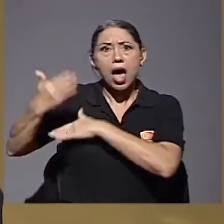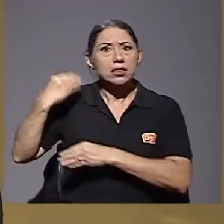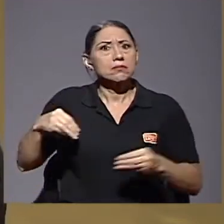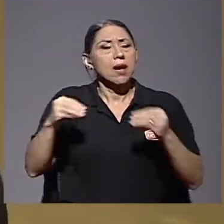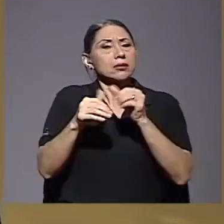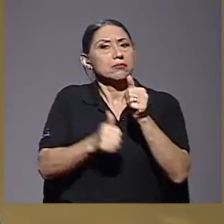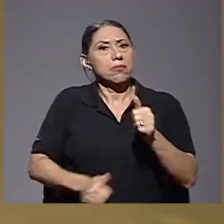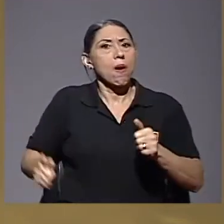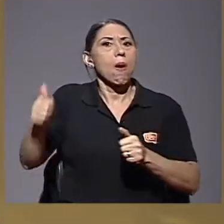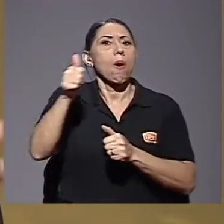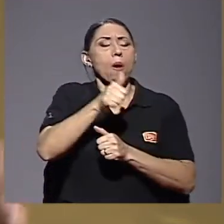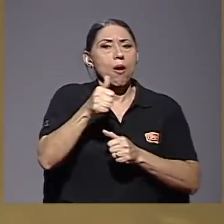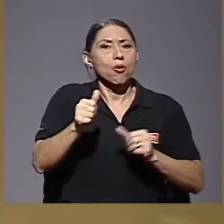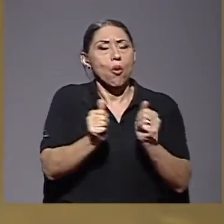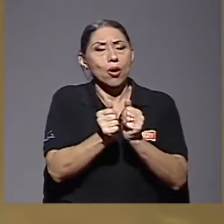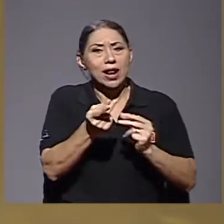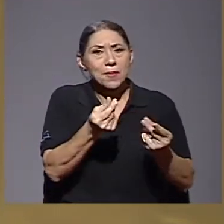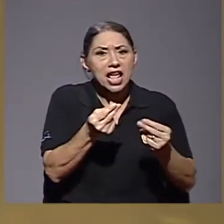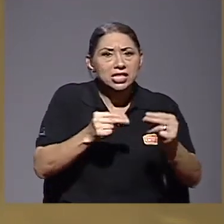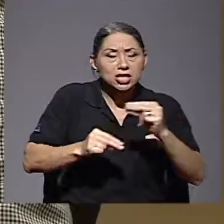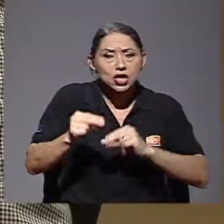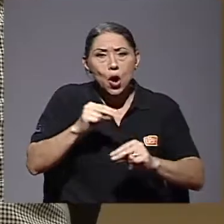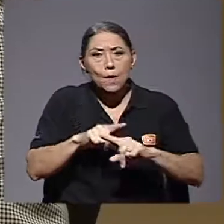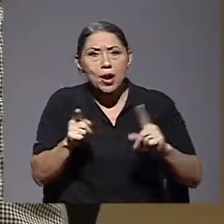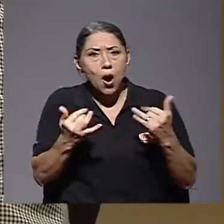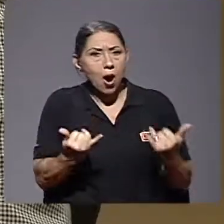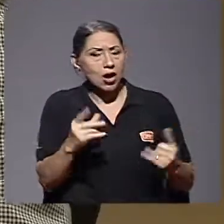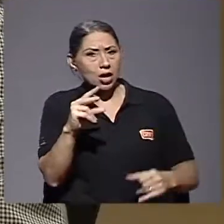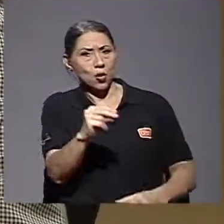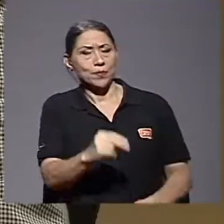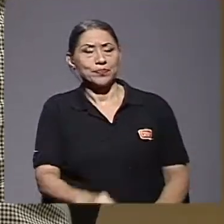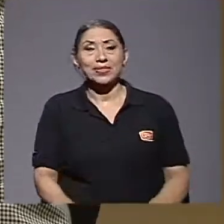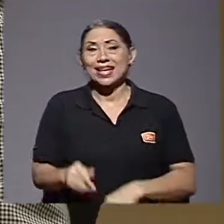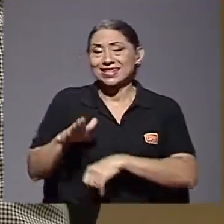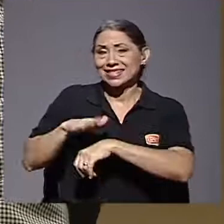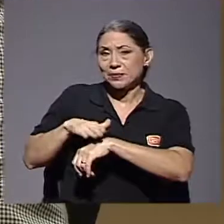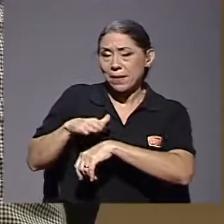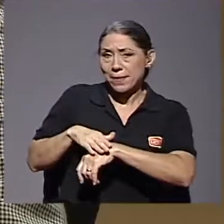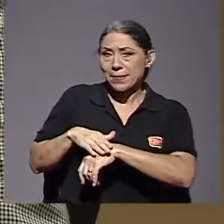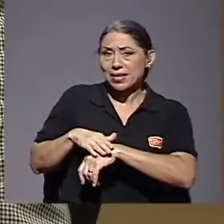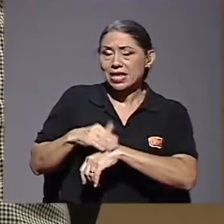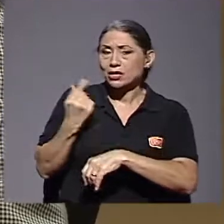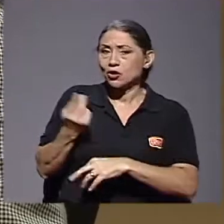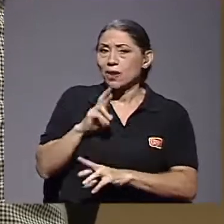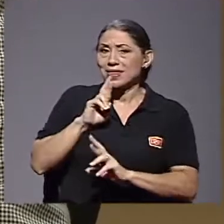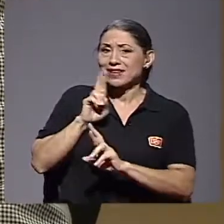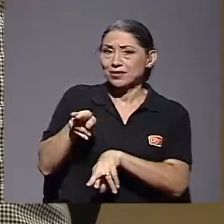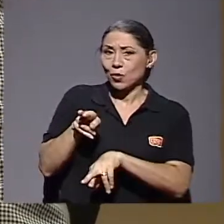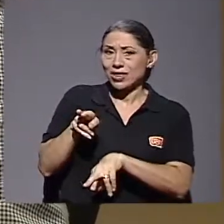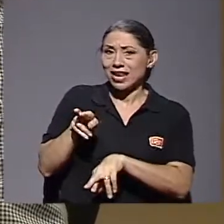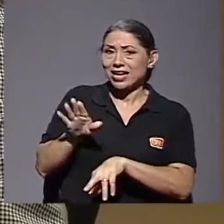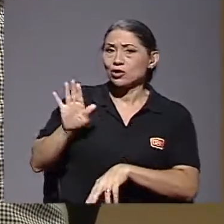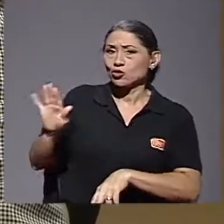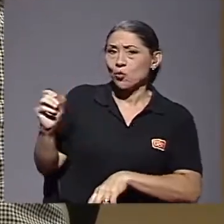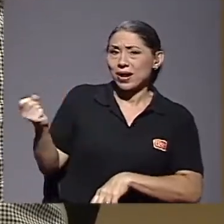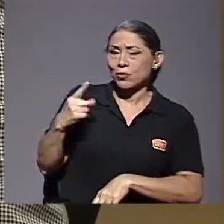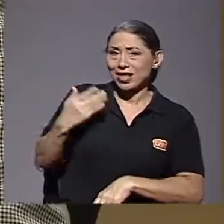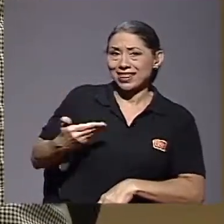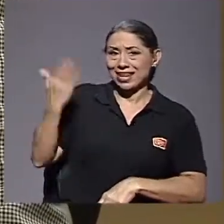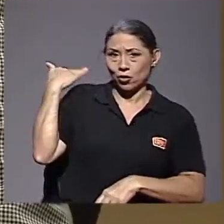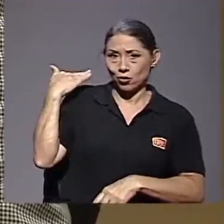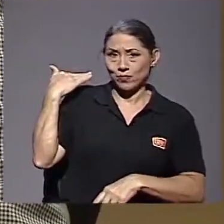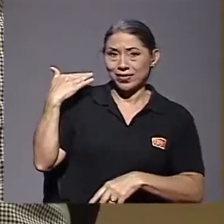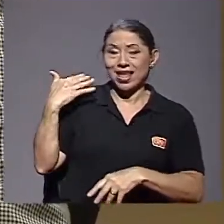en el juego del precio, ahora no. Sí. Si me permite solamente responder la pregunta anterior. Estados Unidos, en